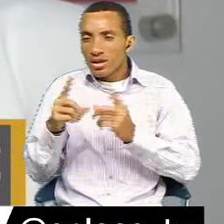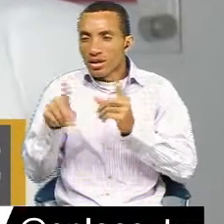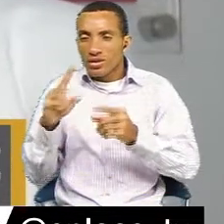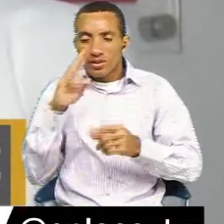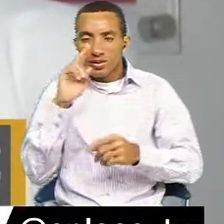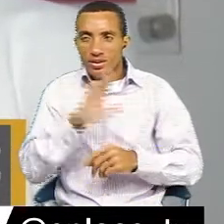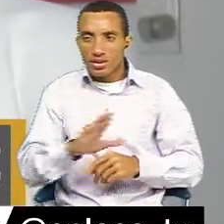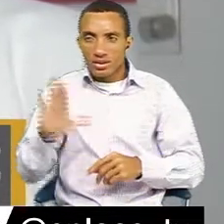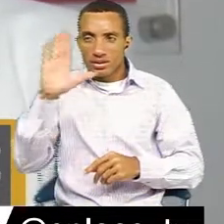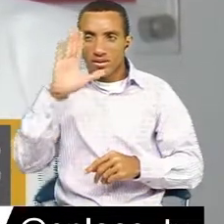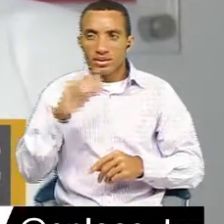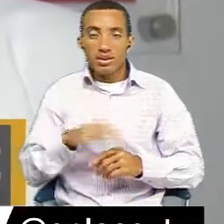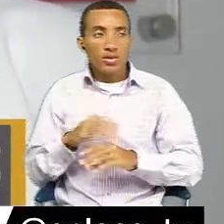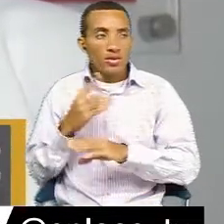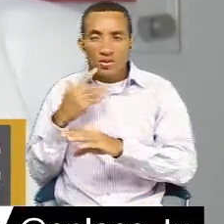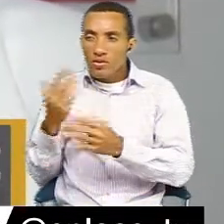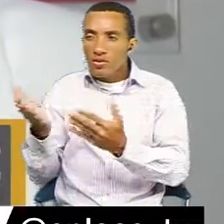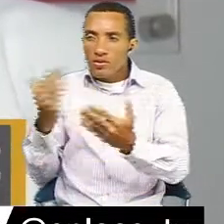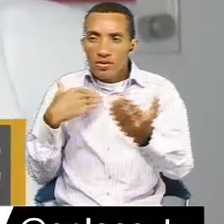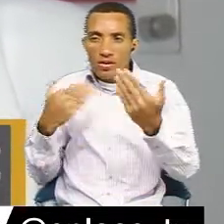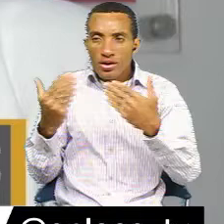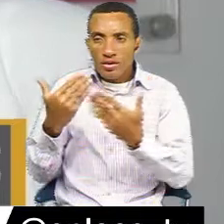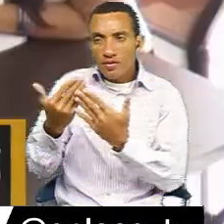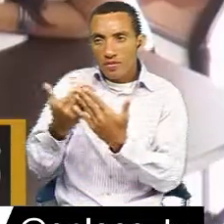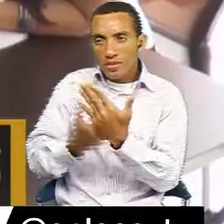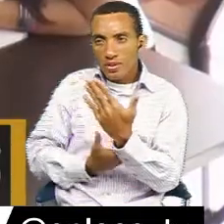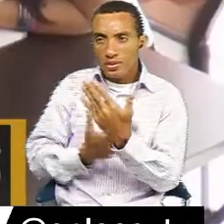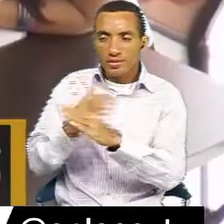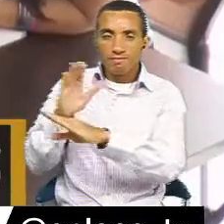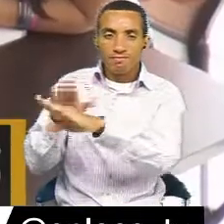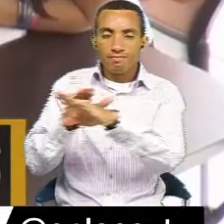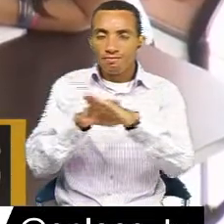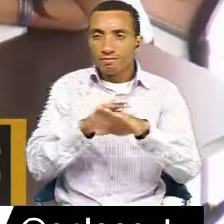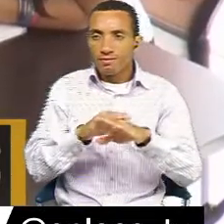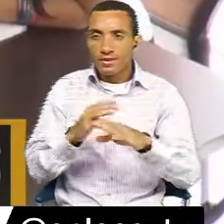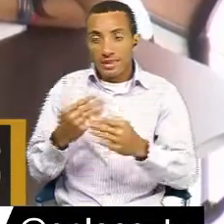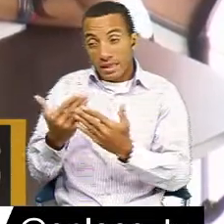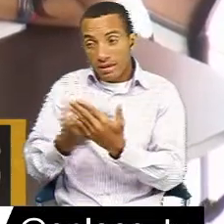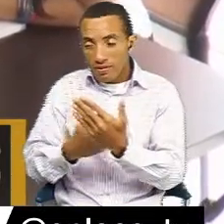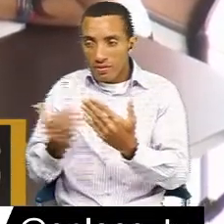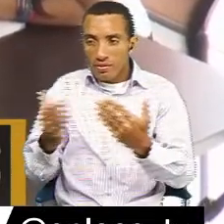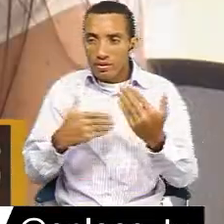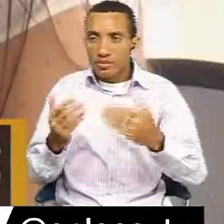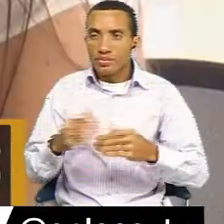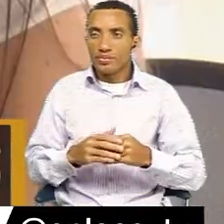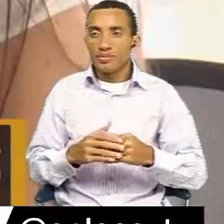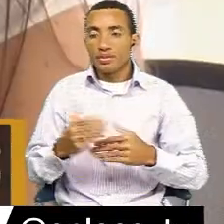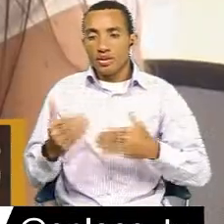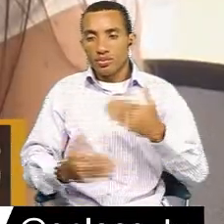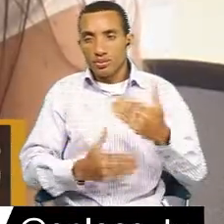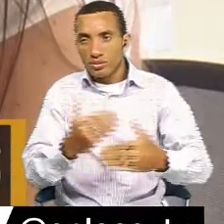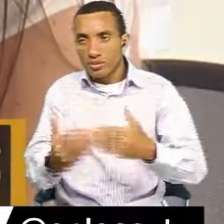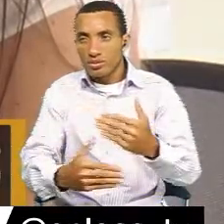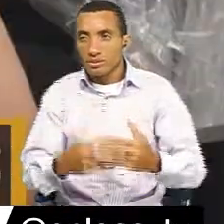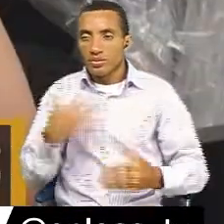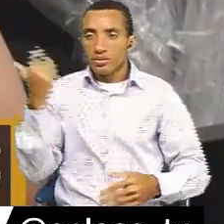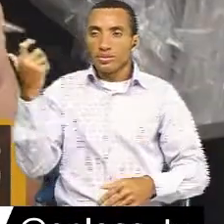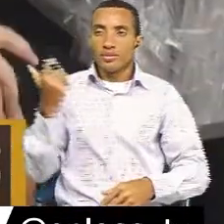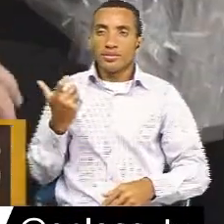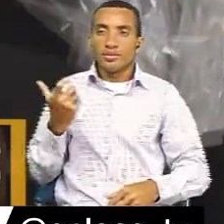y recolectando información, recolectando papeles para el proceso de indemnización.